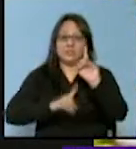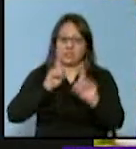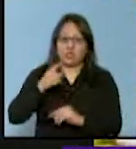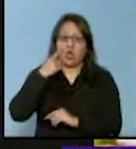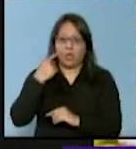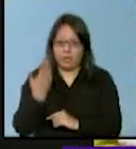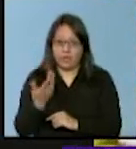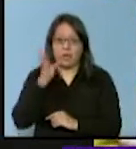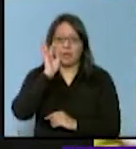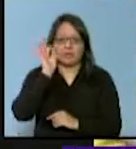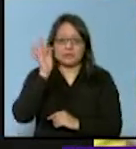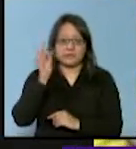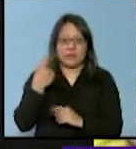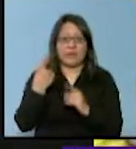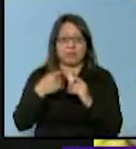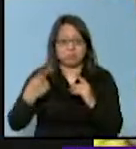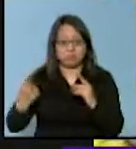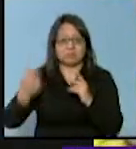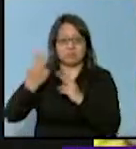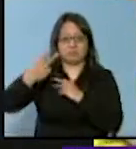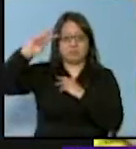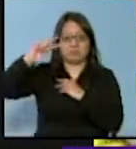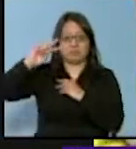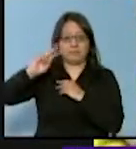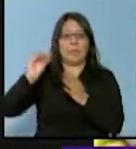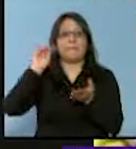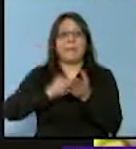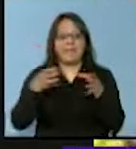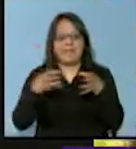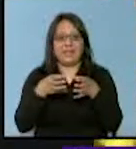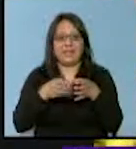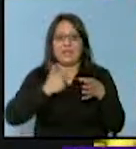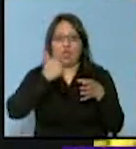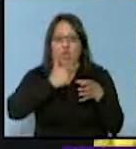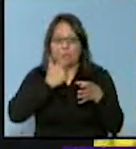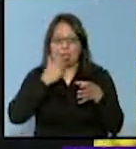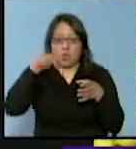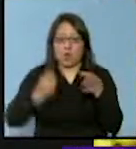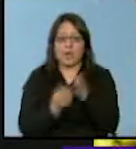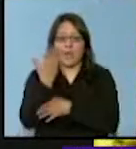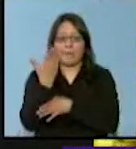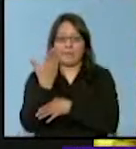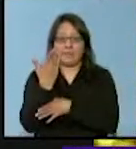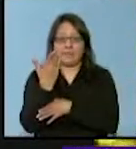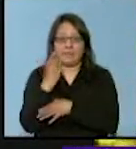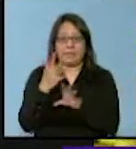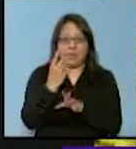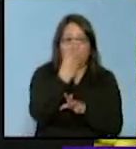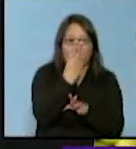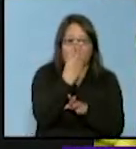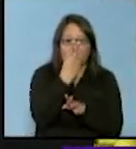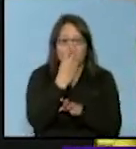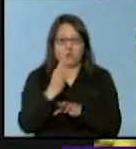los incrementos que tuvieron los precios, sobre todo del tomate, porque en la mañana de hoy se cotizaba entre